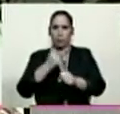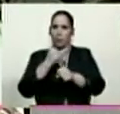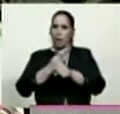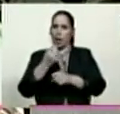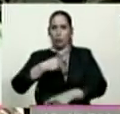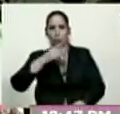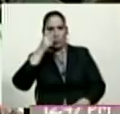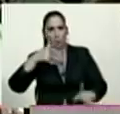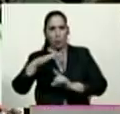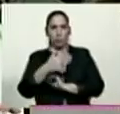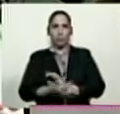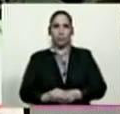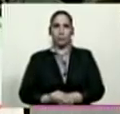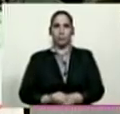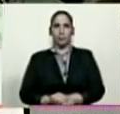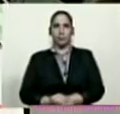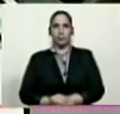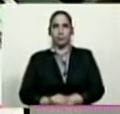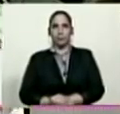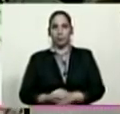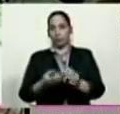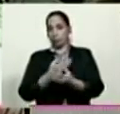sencillo.